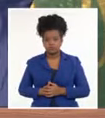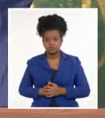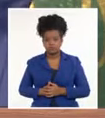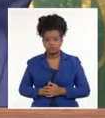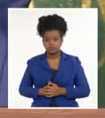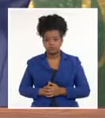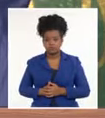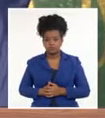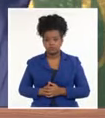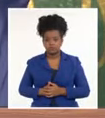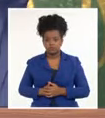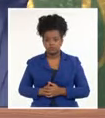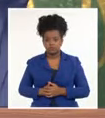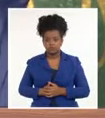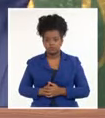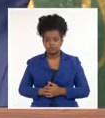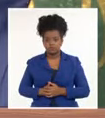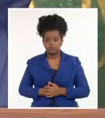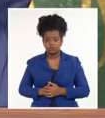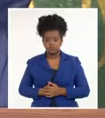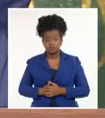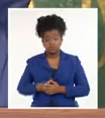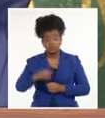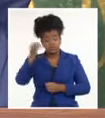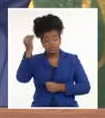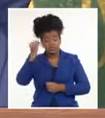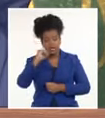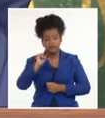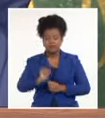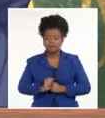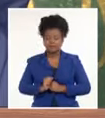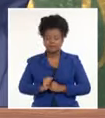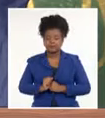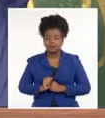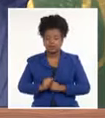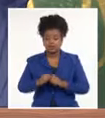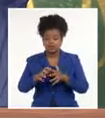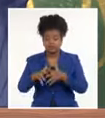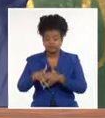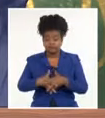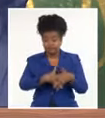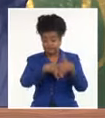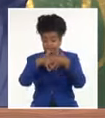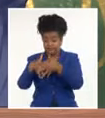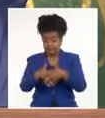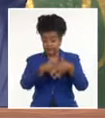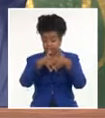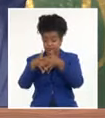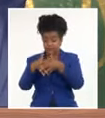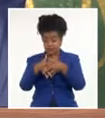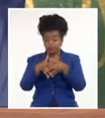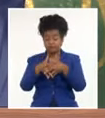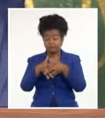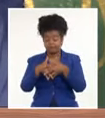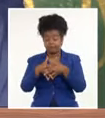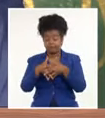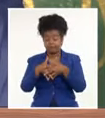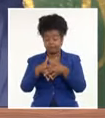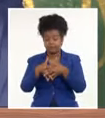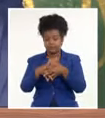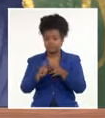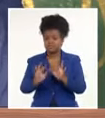Pese a que, sobre todo desde los Estados Unidos, se utilizó, y esto es muy grave, se